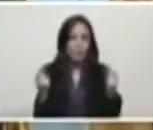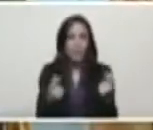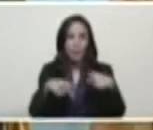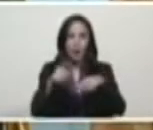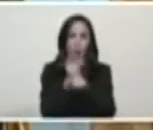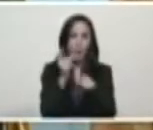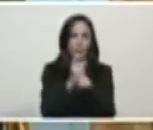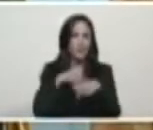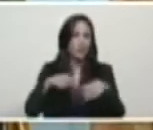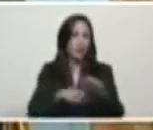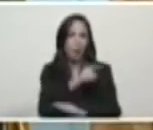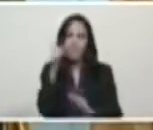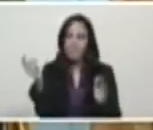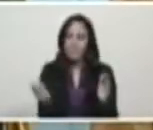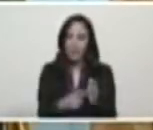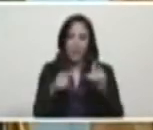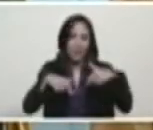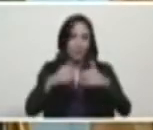final se jugara completa.